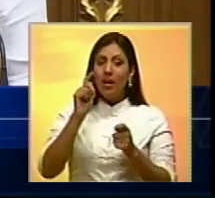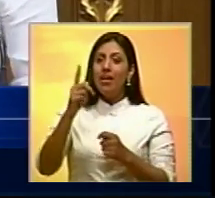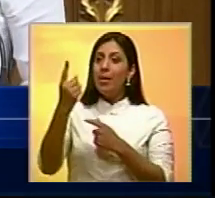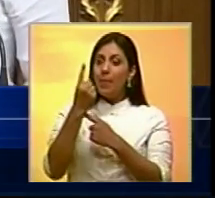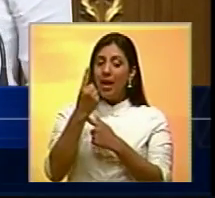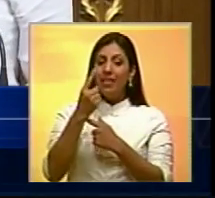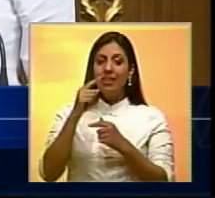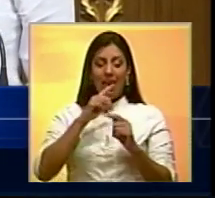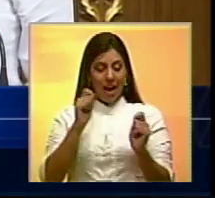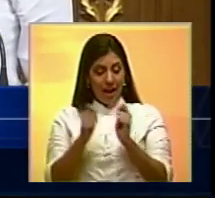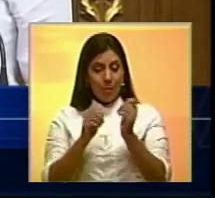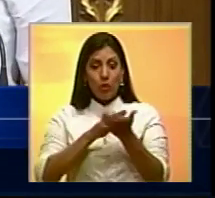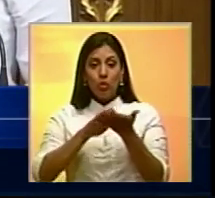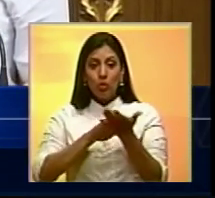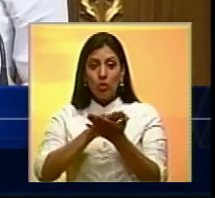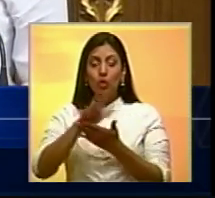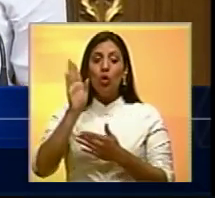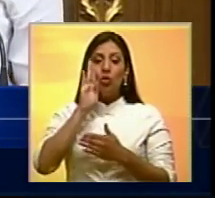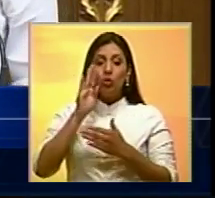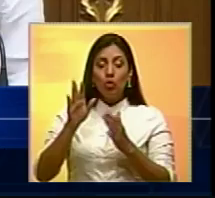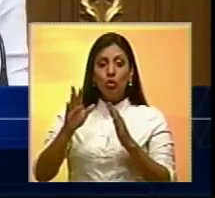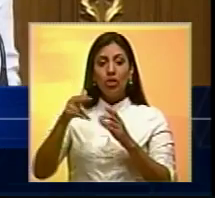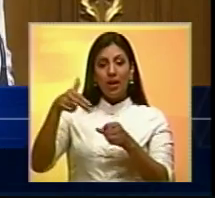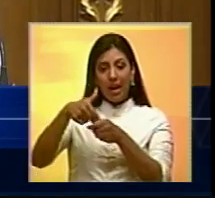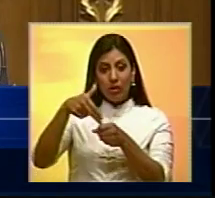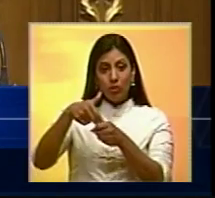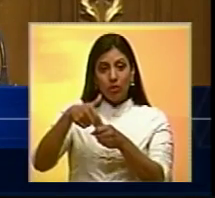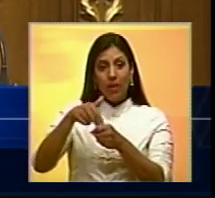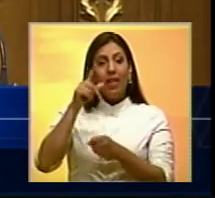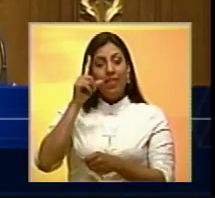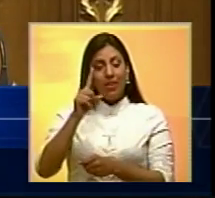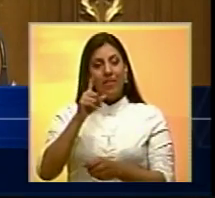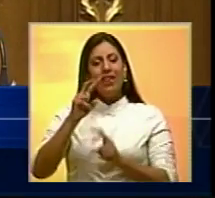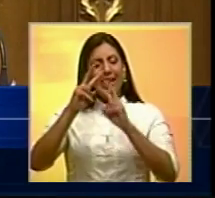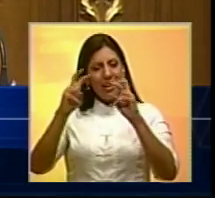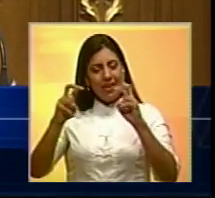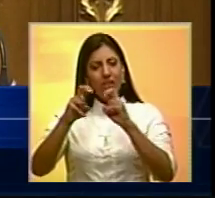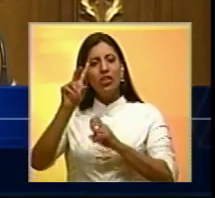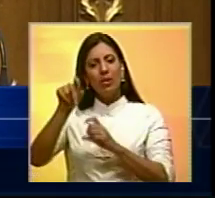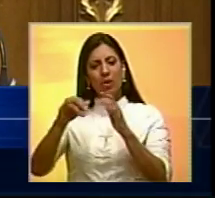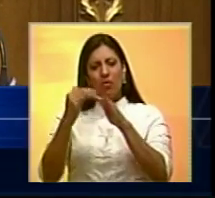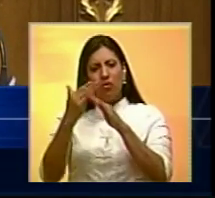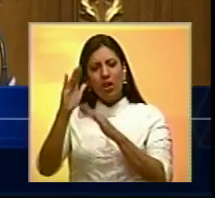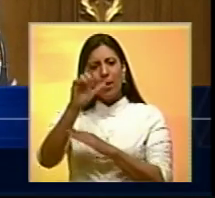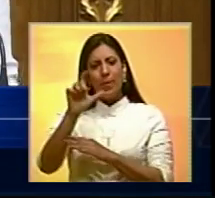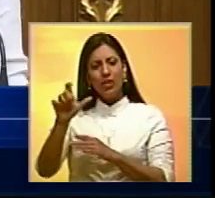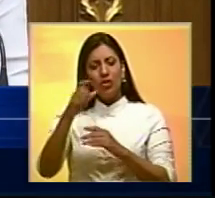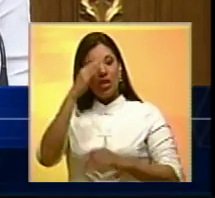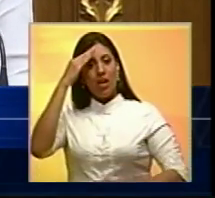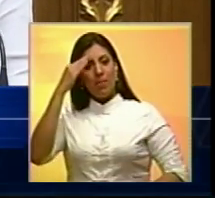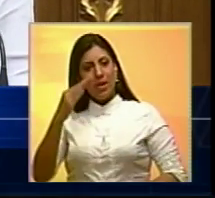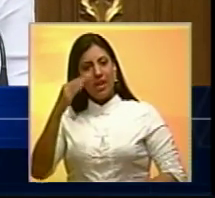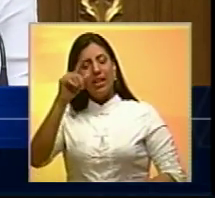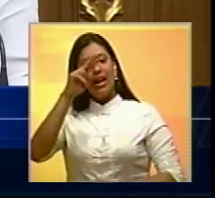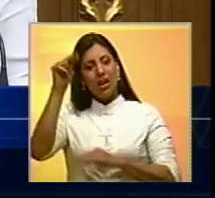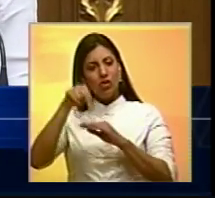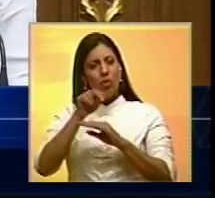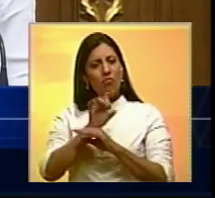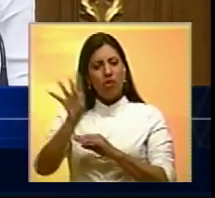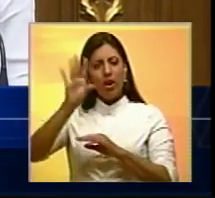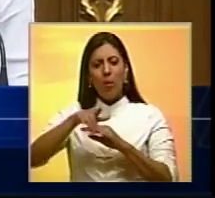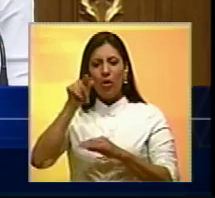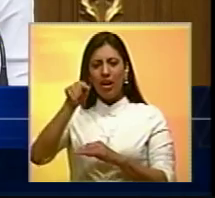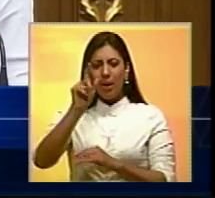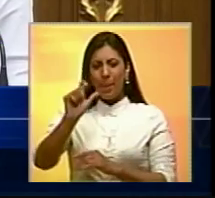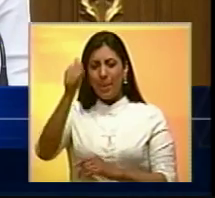a contrarrestar el contrabando de combustible, le haga una reinstitucionalización a las Fuerzas Armadas Nacionales, porque